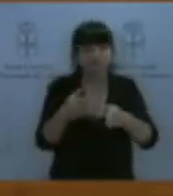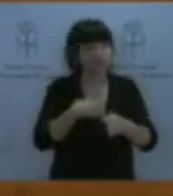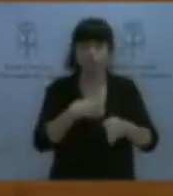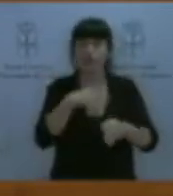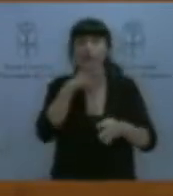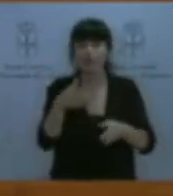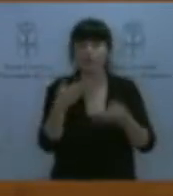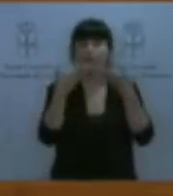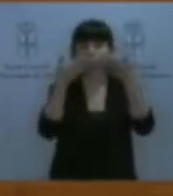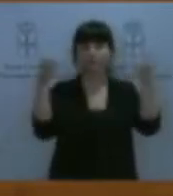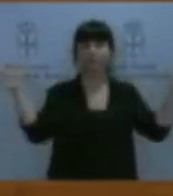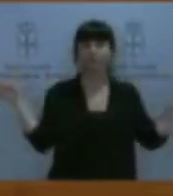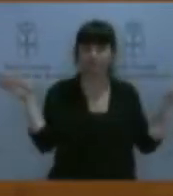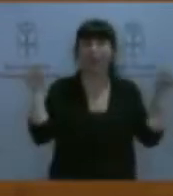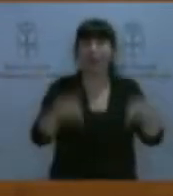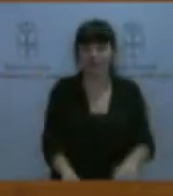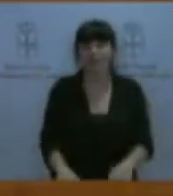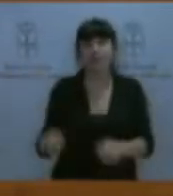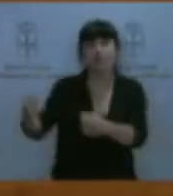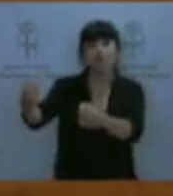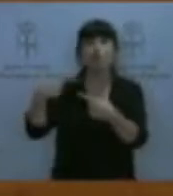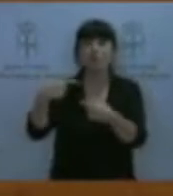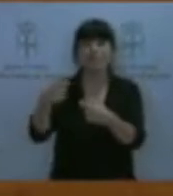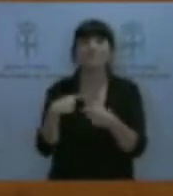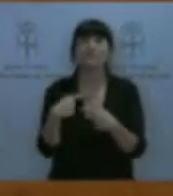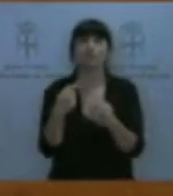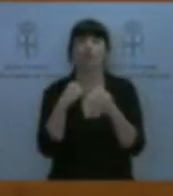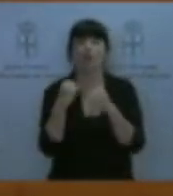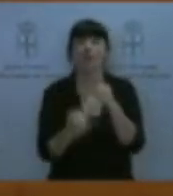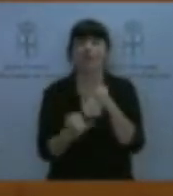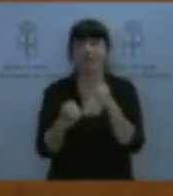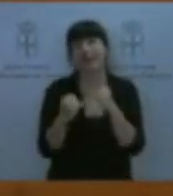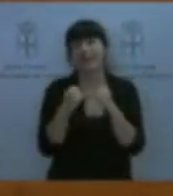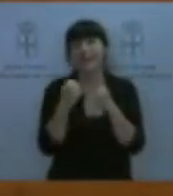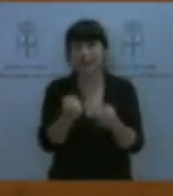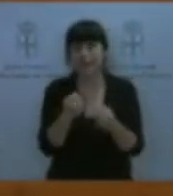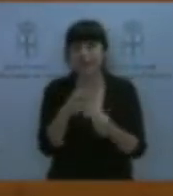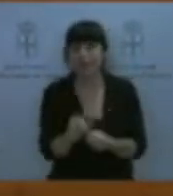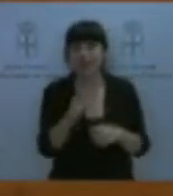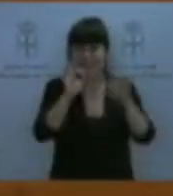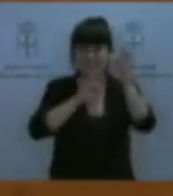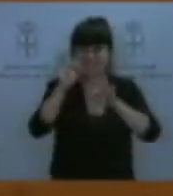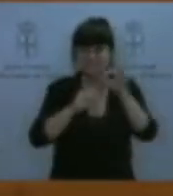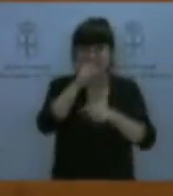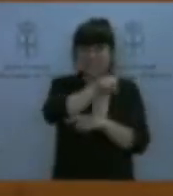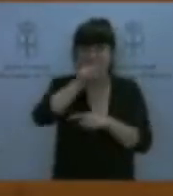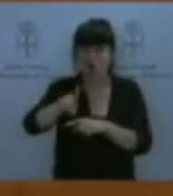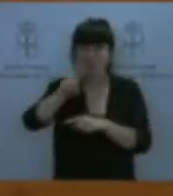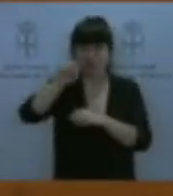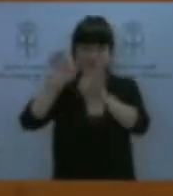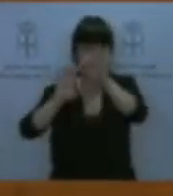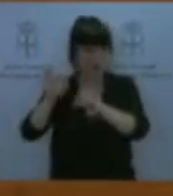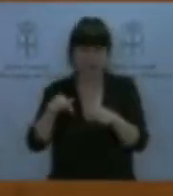energético. La tasa de pobreza energética en Asturias es del 11%, es decir, estamos hablando de que 100.000 asturianos